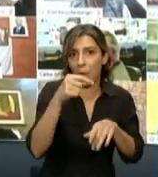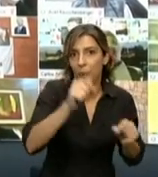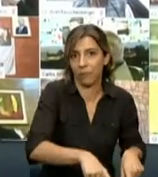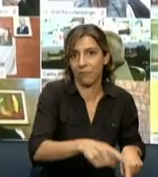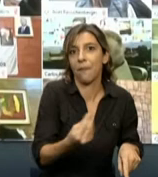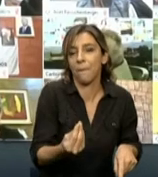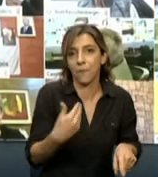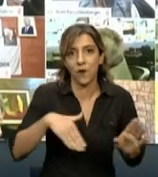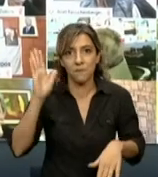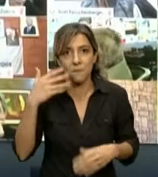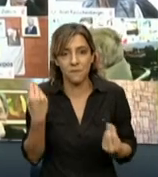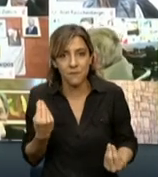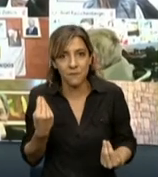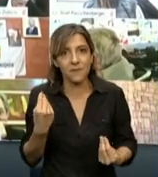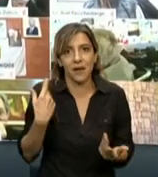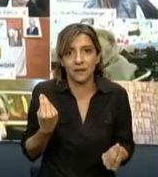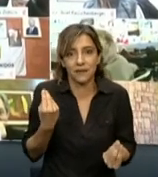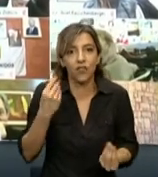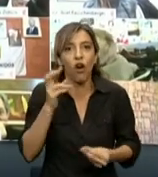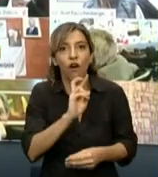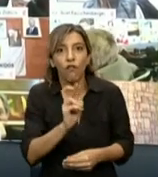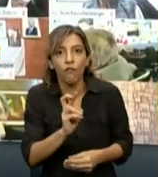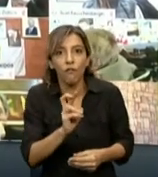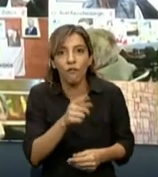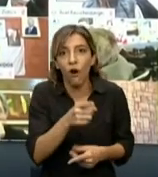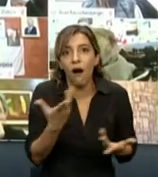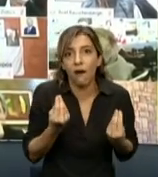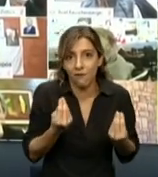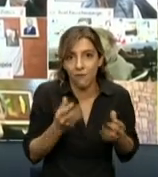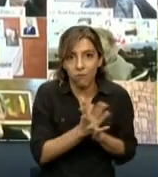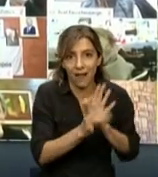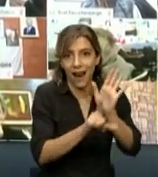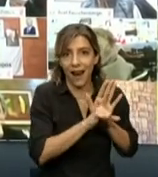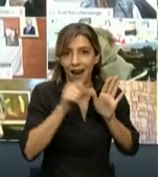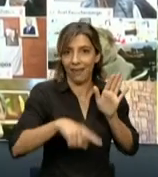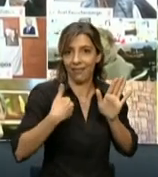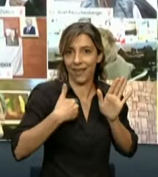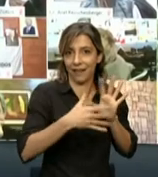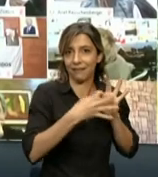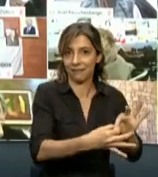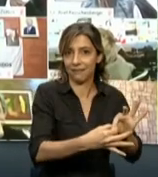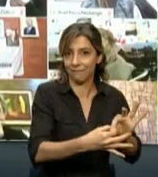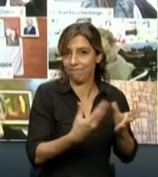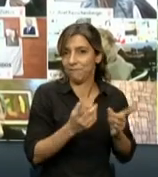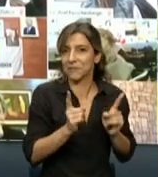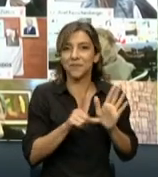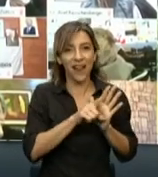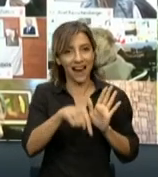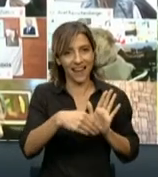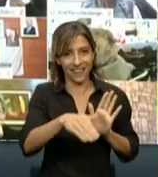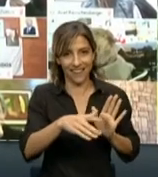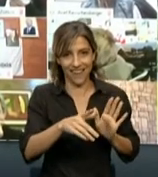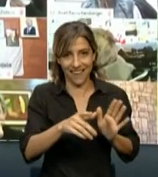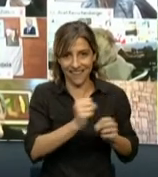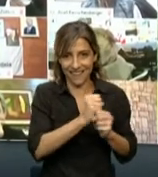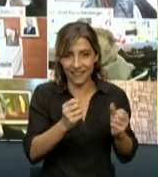del FGS son bajo ley local y son elegibles bajo este canje. Para que nos demos